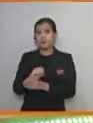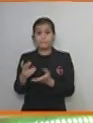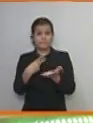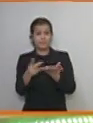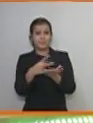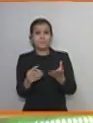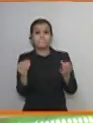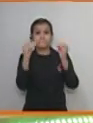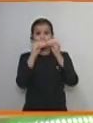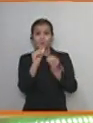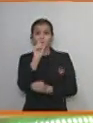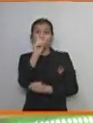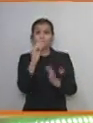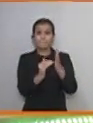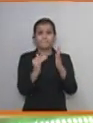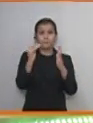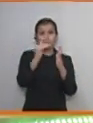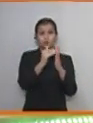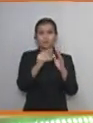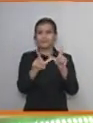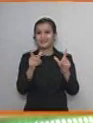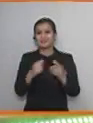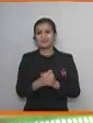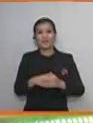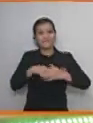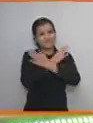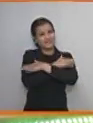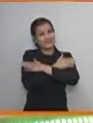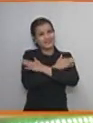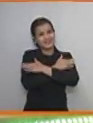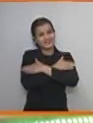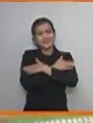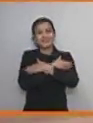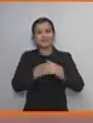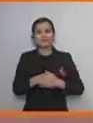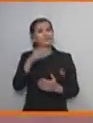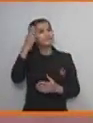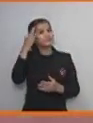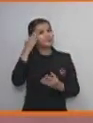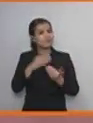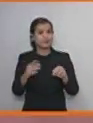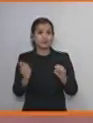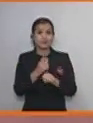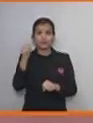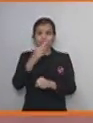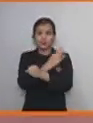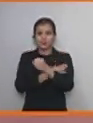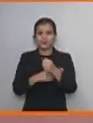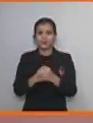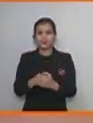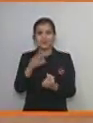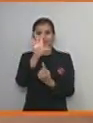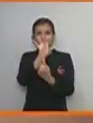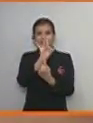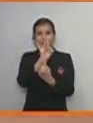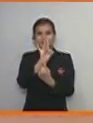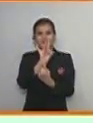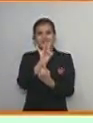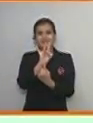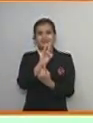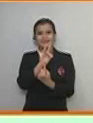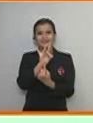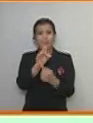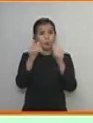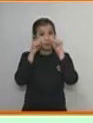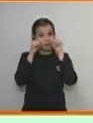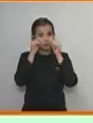con este pagamos más de 1 millón de lempiras. Felicidades, se viene su primer dígito para esta tarde. Y este es el 8. Segundo